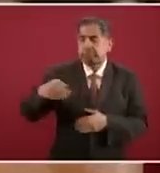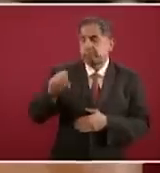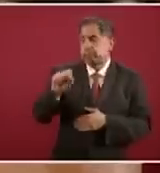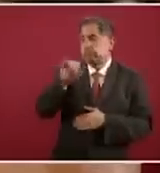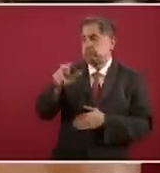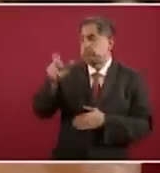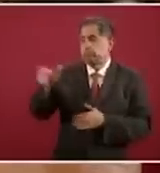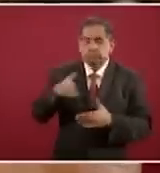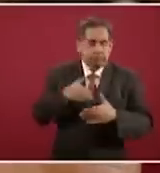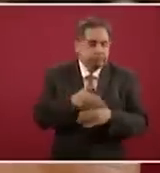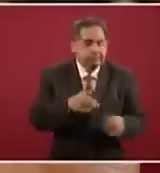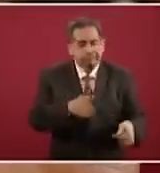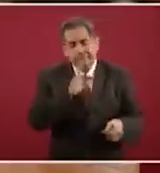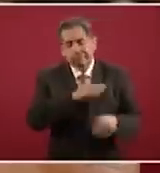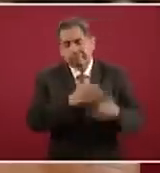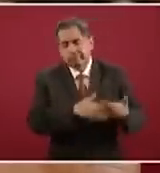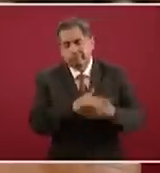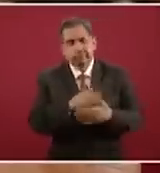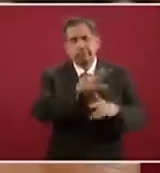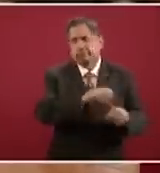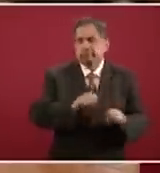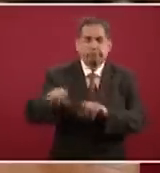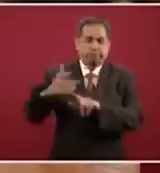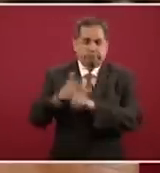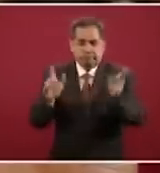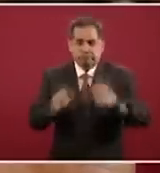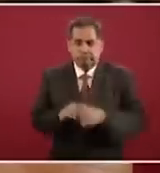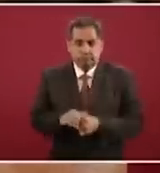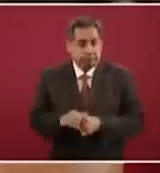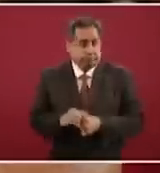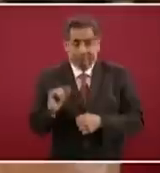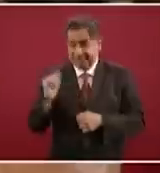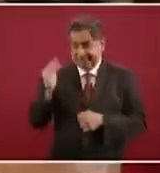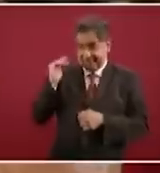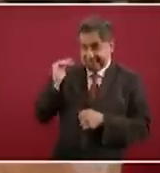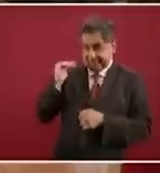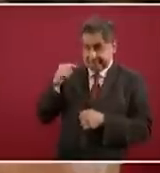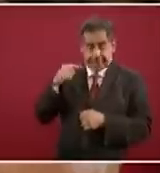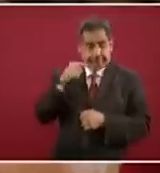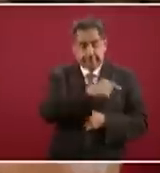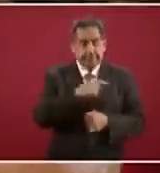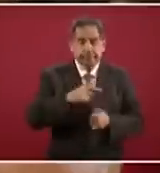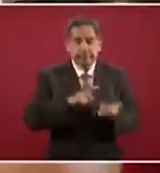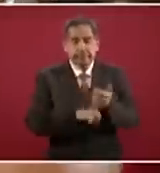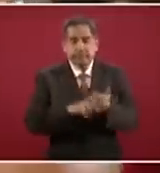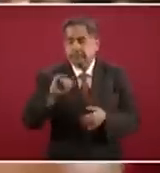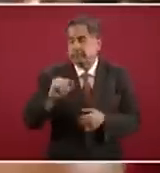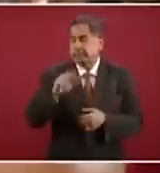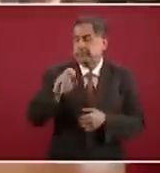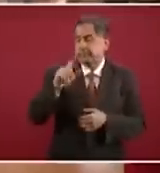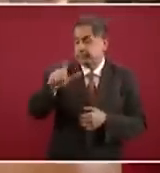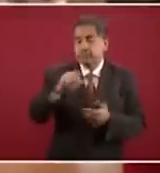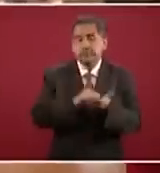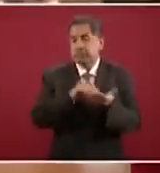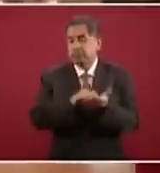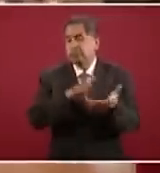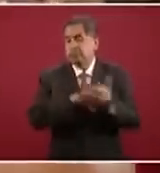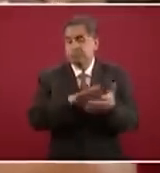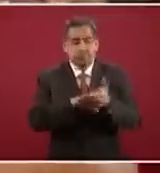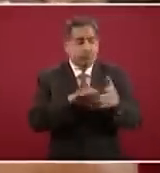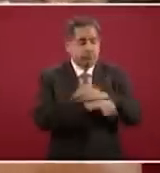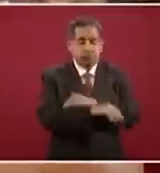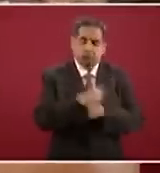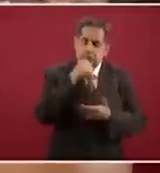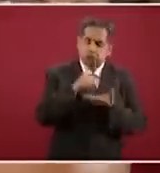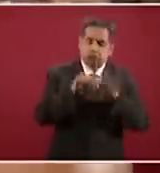Corte. Y hace unos días, Israel Vallarta, que sigue preso en un penal de alta seguridad, envió una